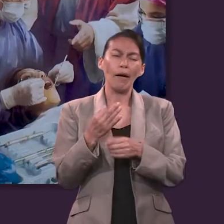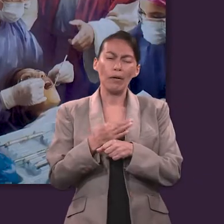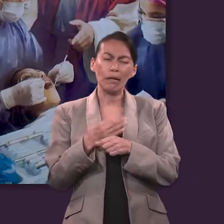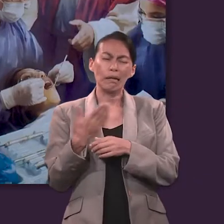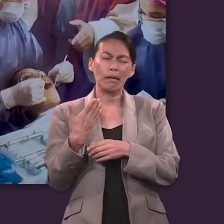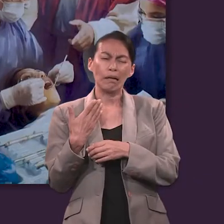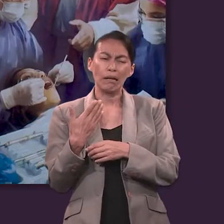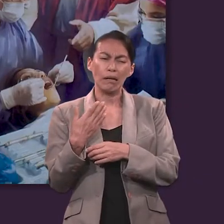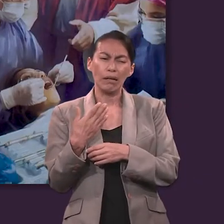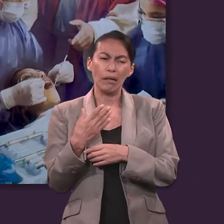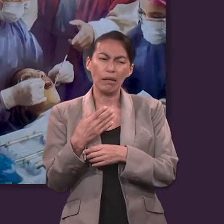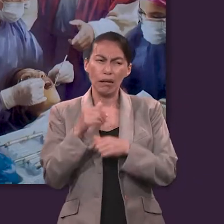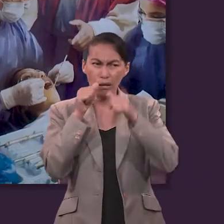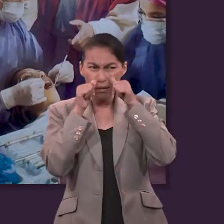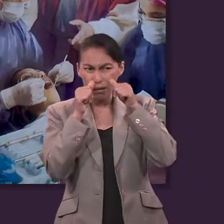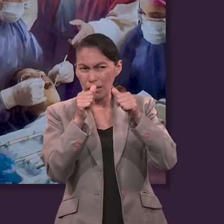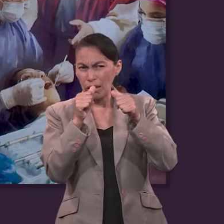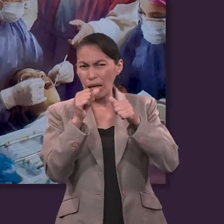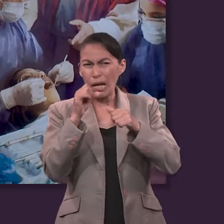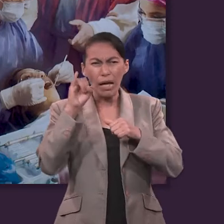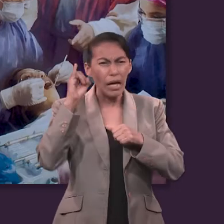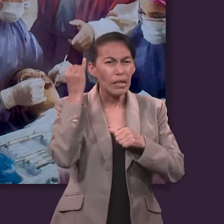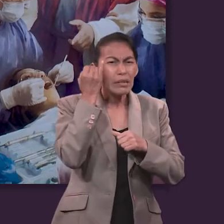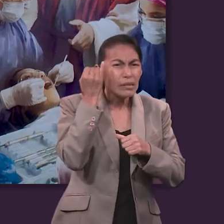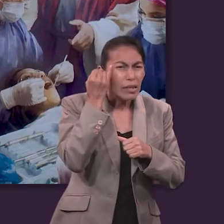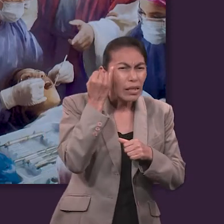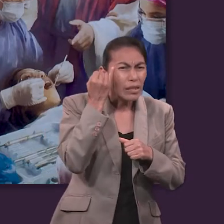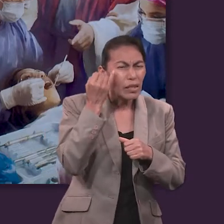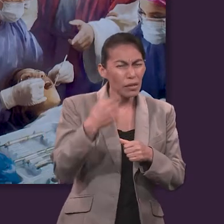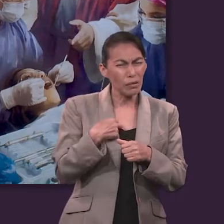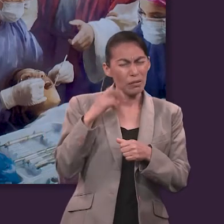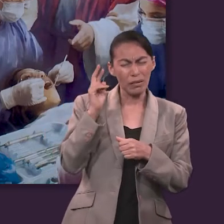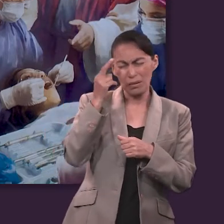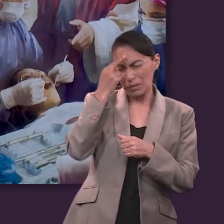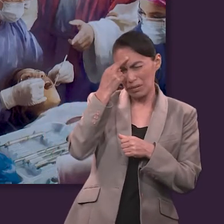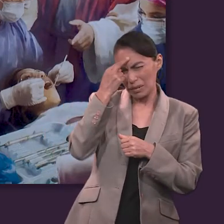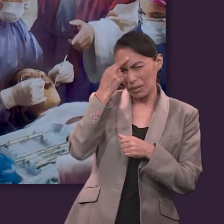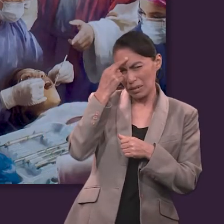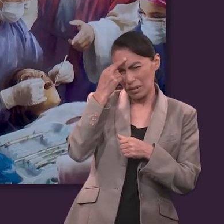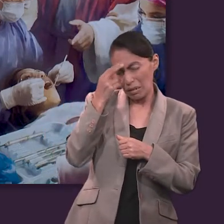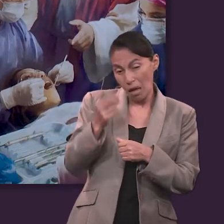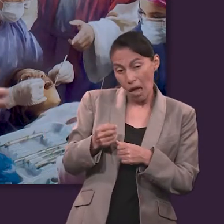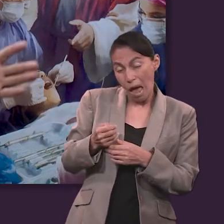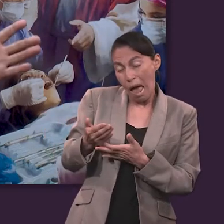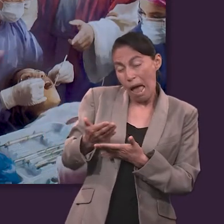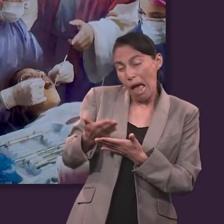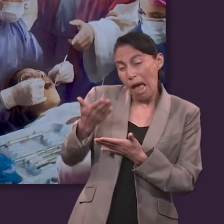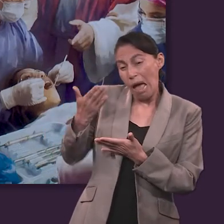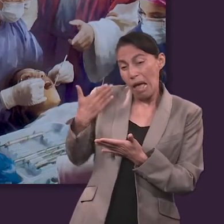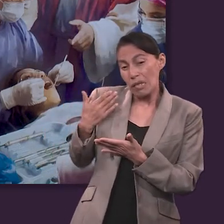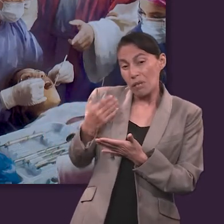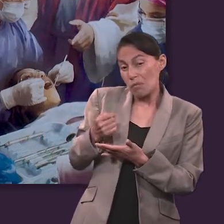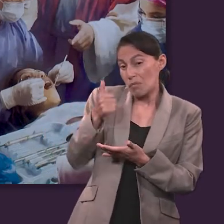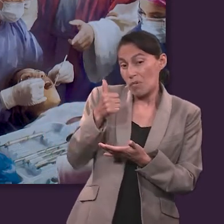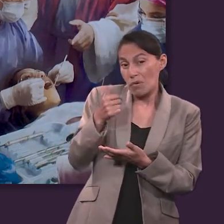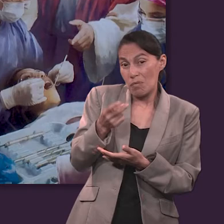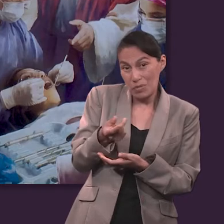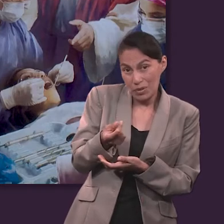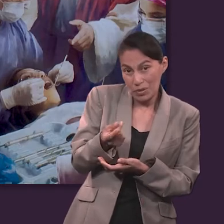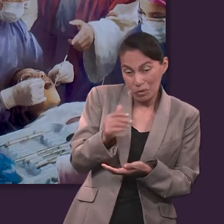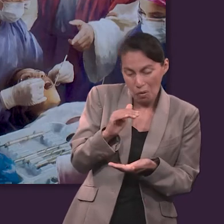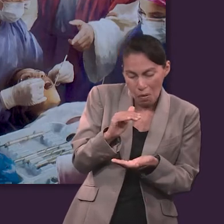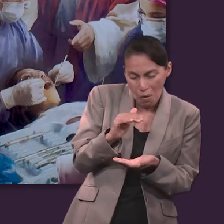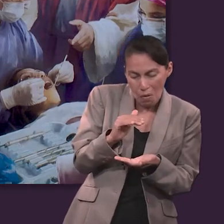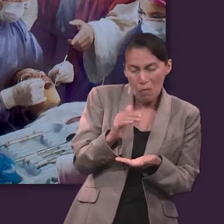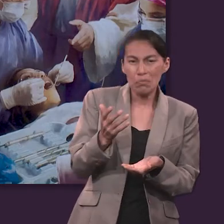escuché a Isaí, me recordé la primera vez que tuve mi perita, que ahora es grande, cuando era